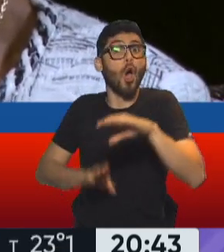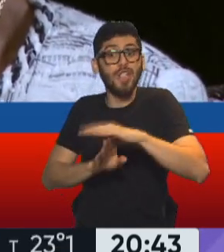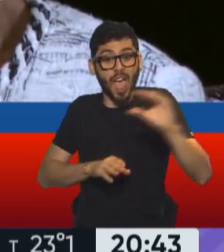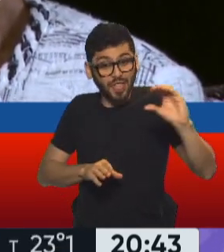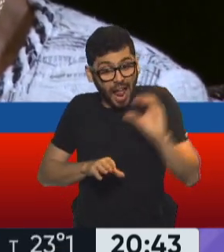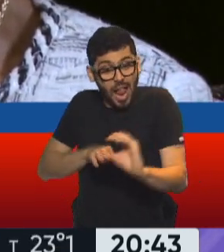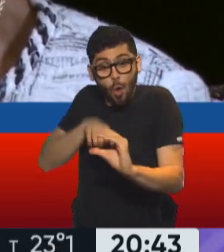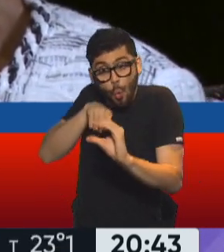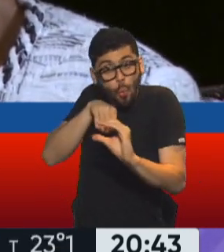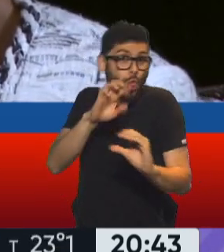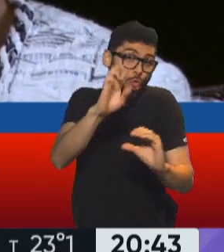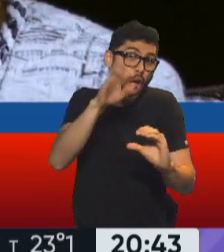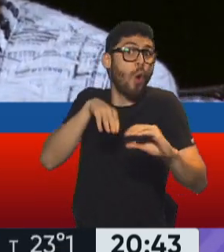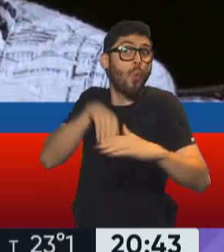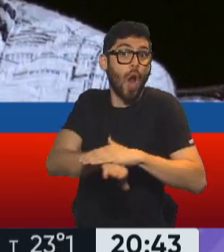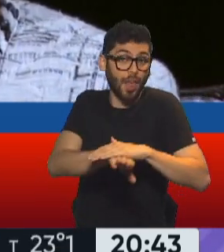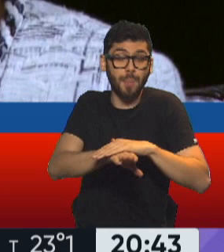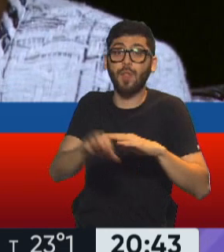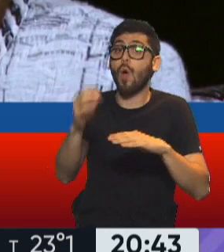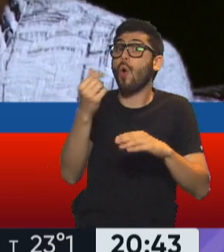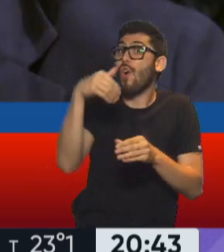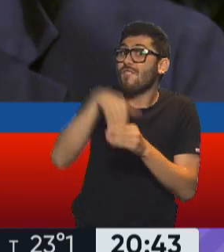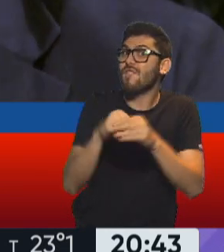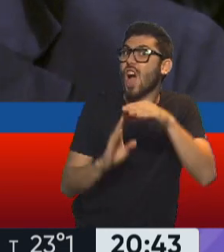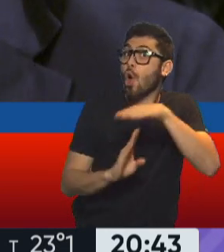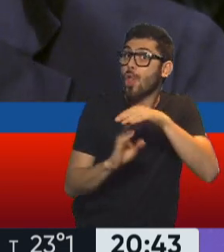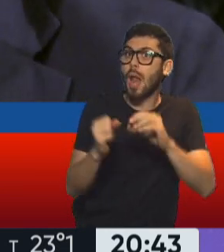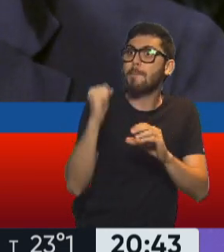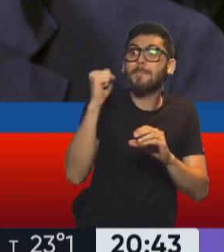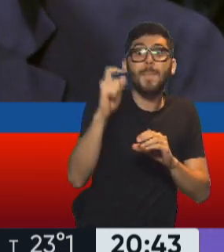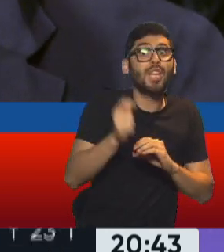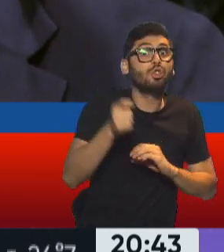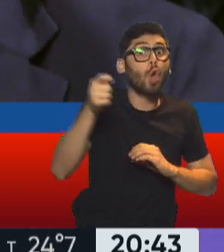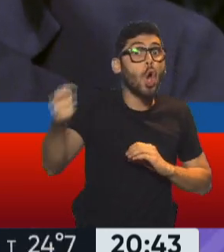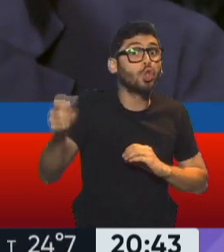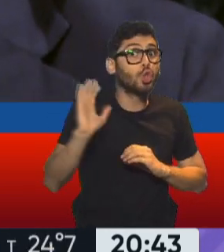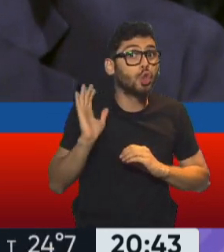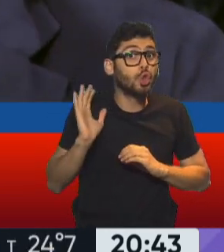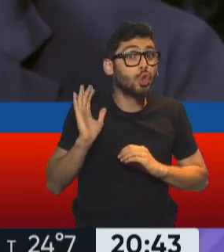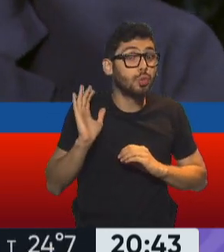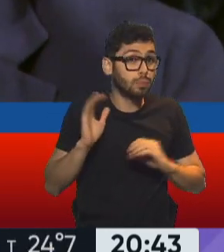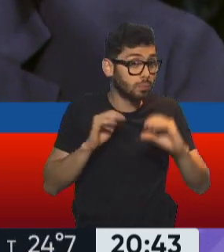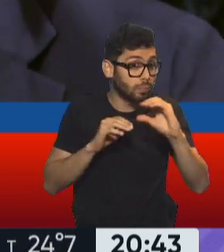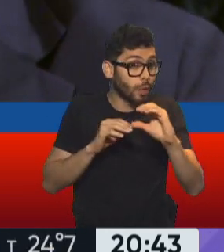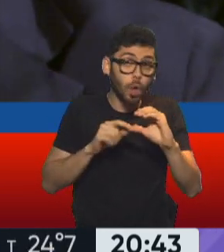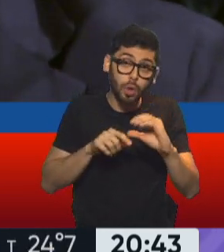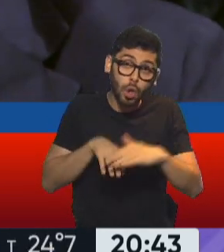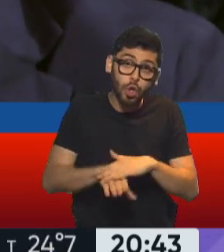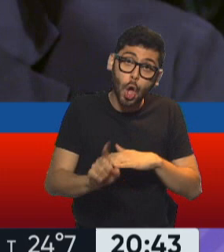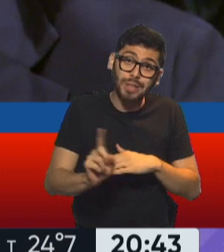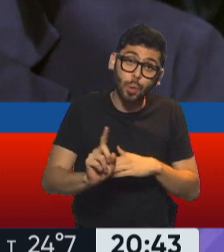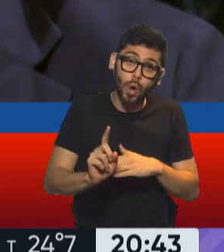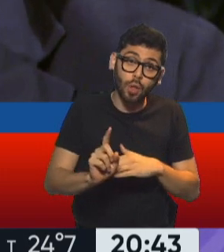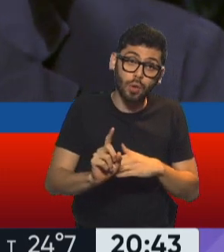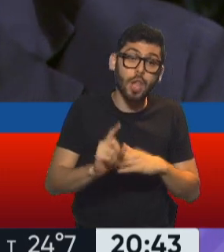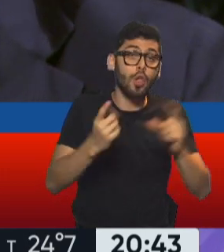los pesos al Estado, equivalente a los dólares que entran, y el Estado funciona con esos pesos. Pero no quedaron, y eso vulneró el estatuto